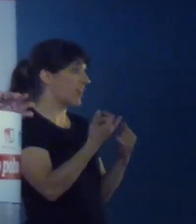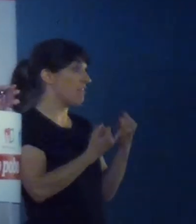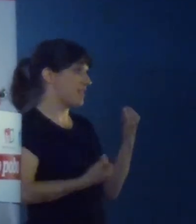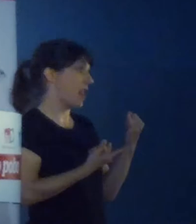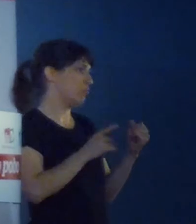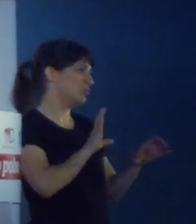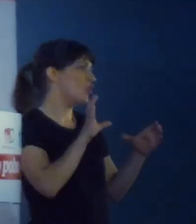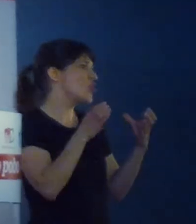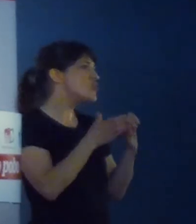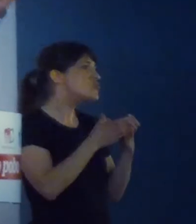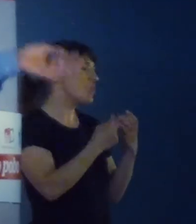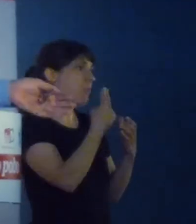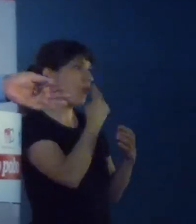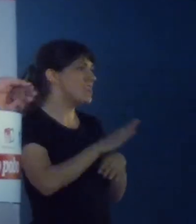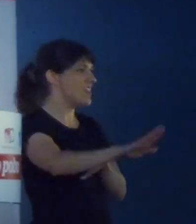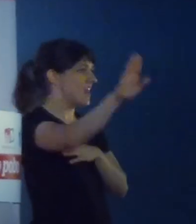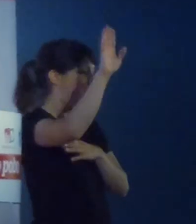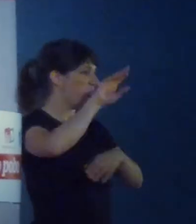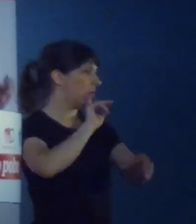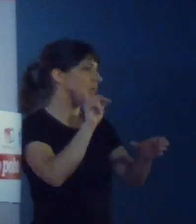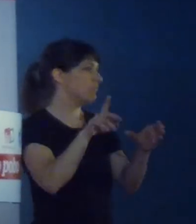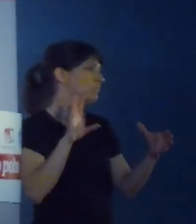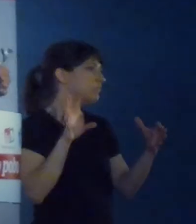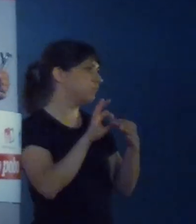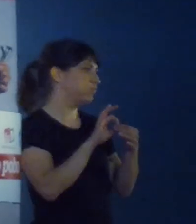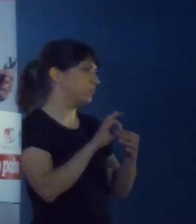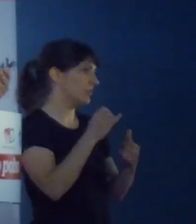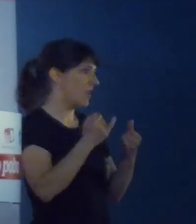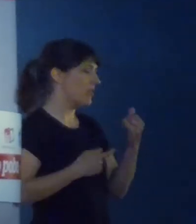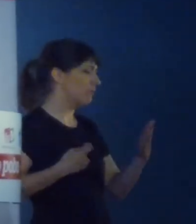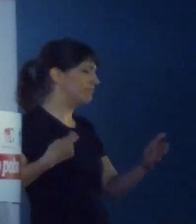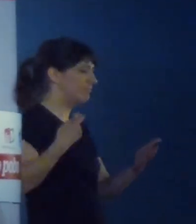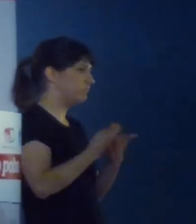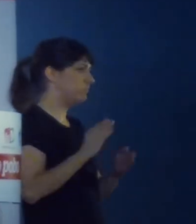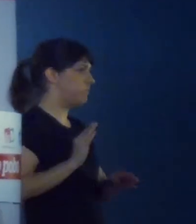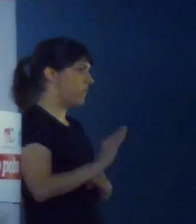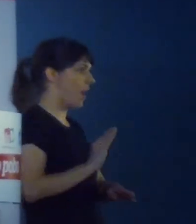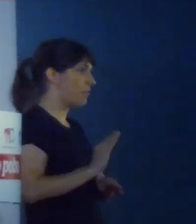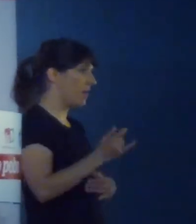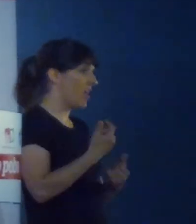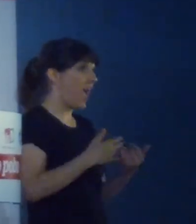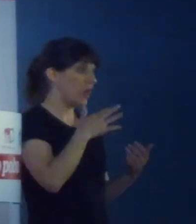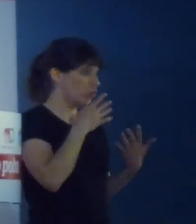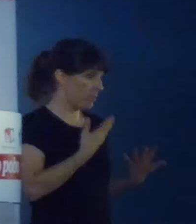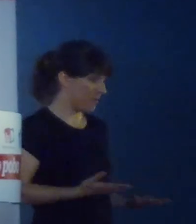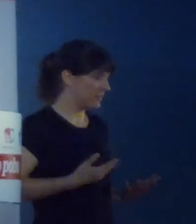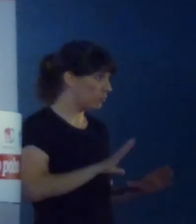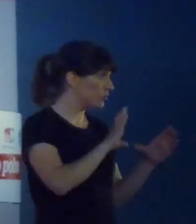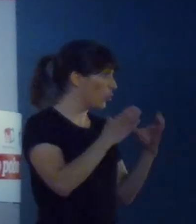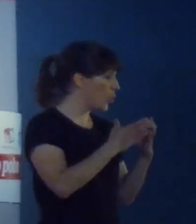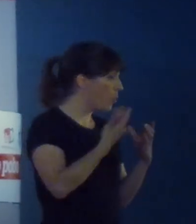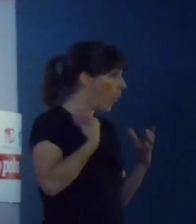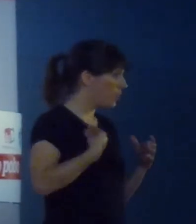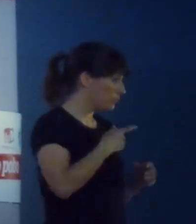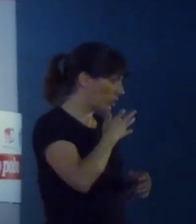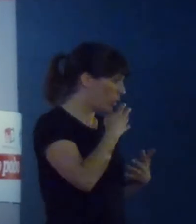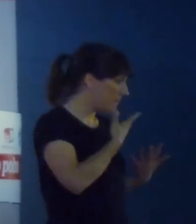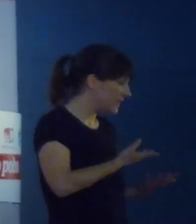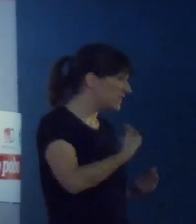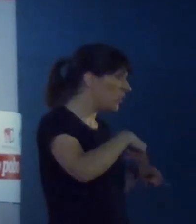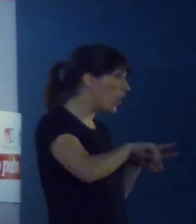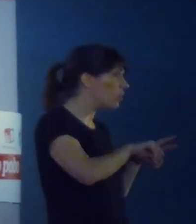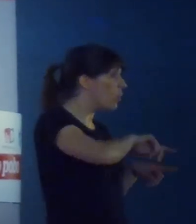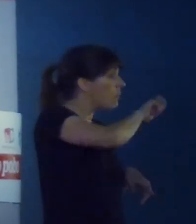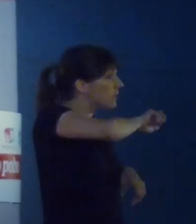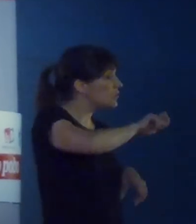nazi, estaban pagadas polo partido nazi. Agora, as seccións de asalto son as brigadas antidisturbio pagadas por cartos de todos nós para mañar nos mariñeiros da